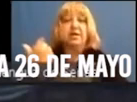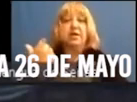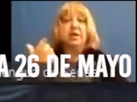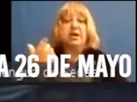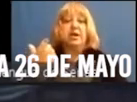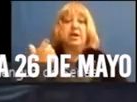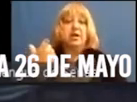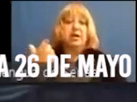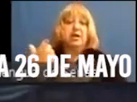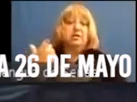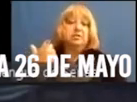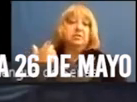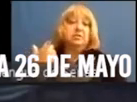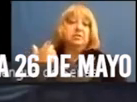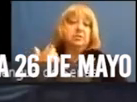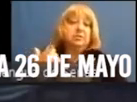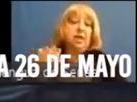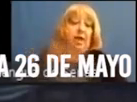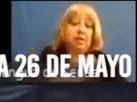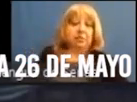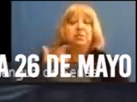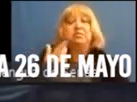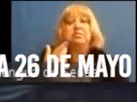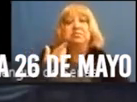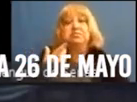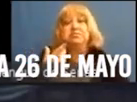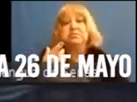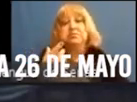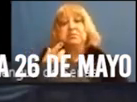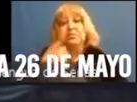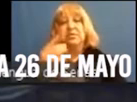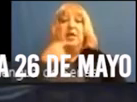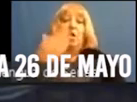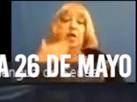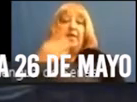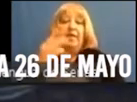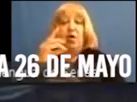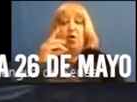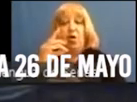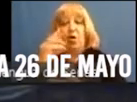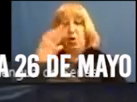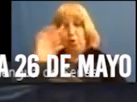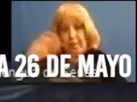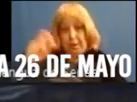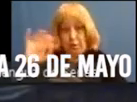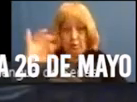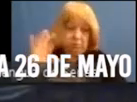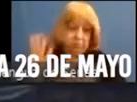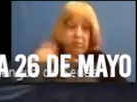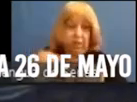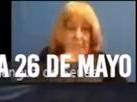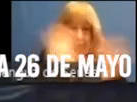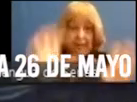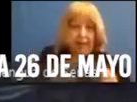Romano ha quedado muy claro que tiene una connotación y un debate que es una